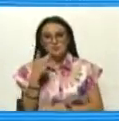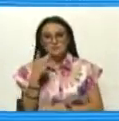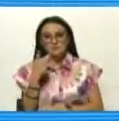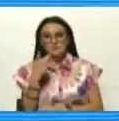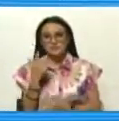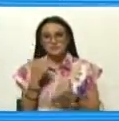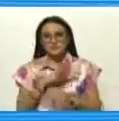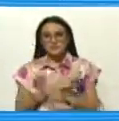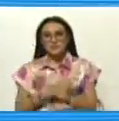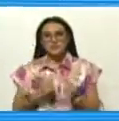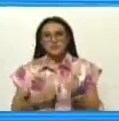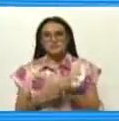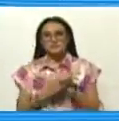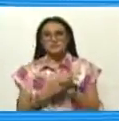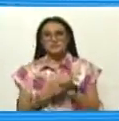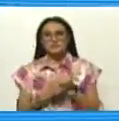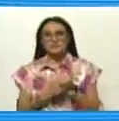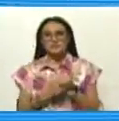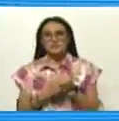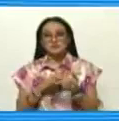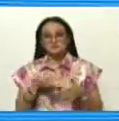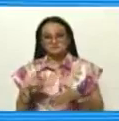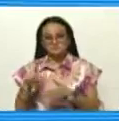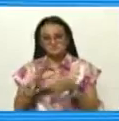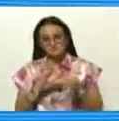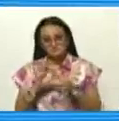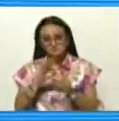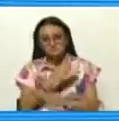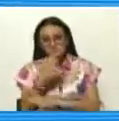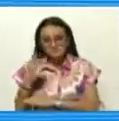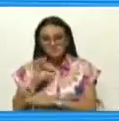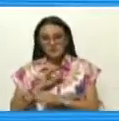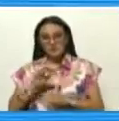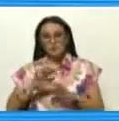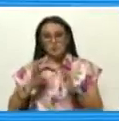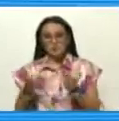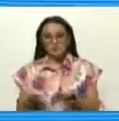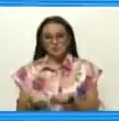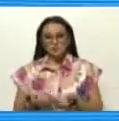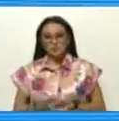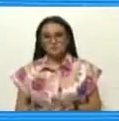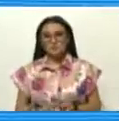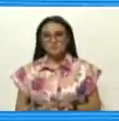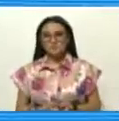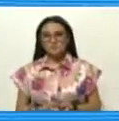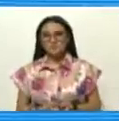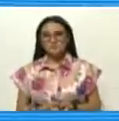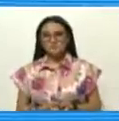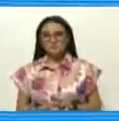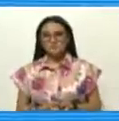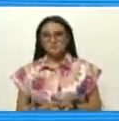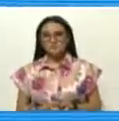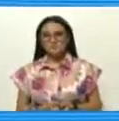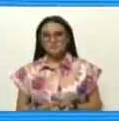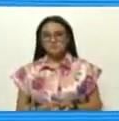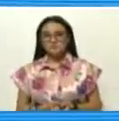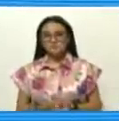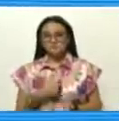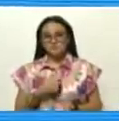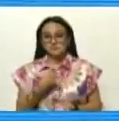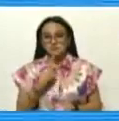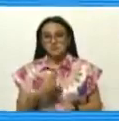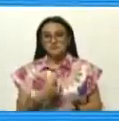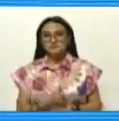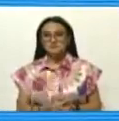estaremos fortaleciendo la unidad latinoamericana, caribeña y del mundo. Yo decía, compañera,